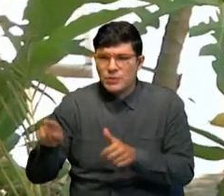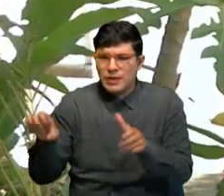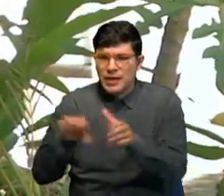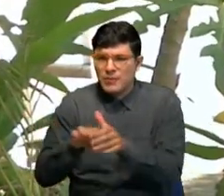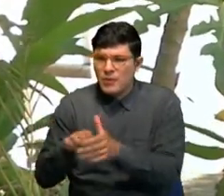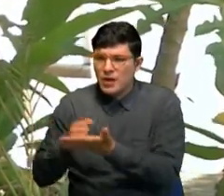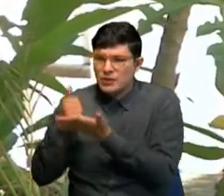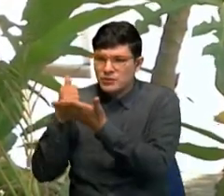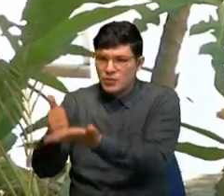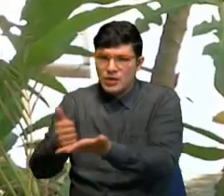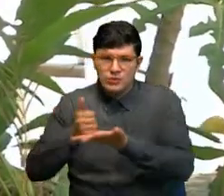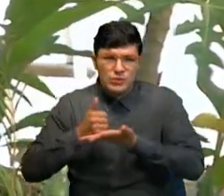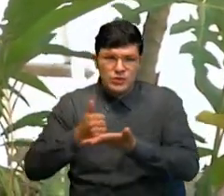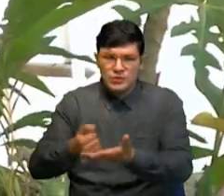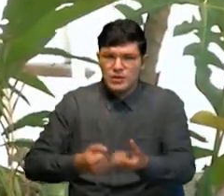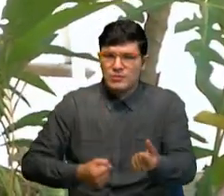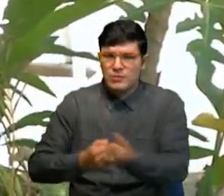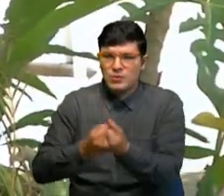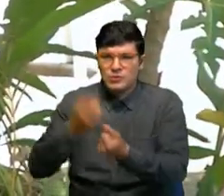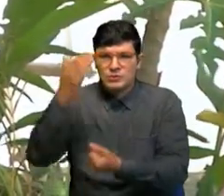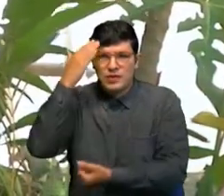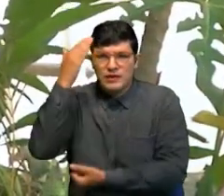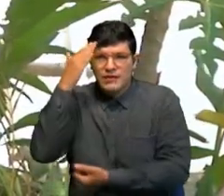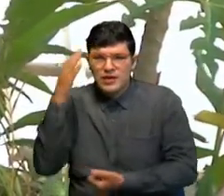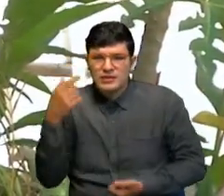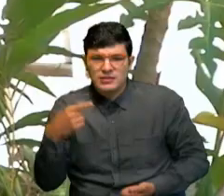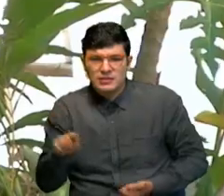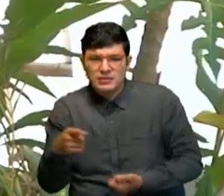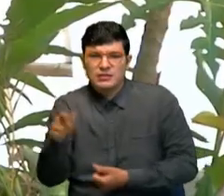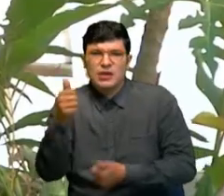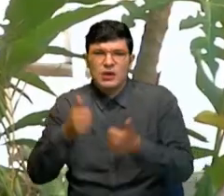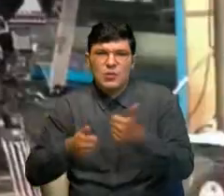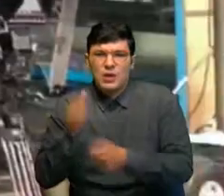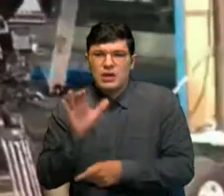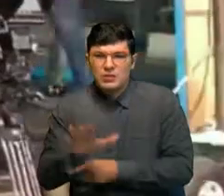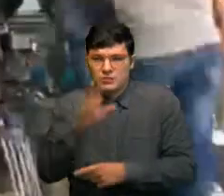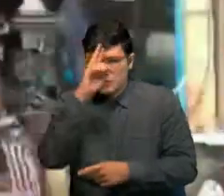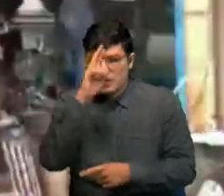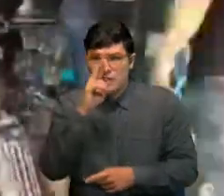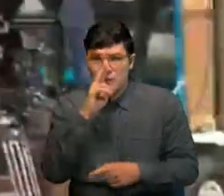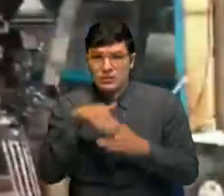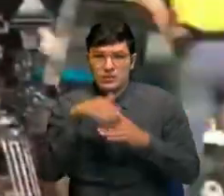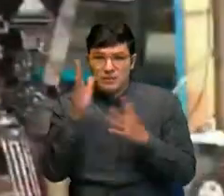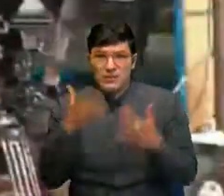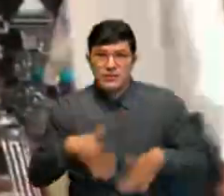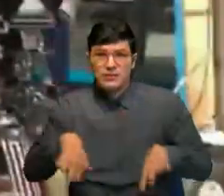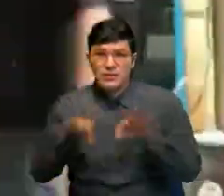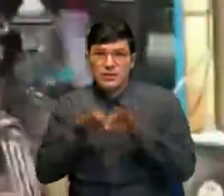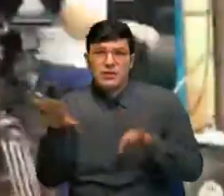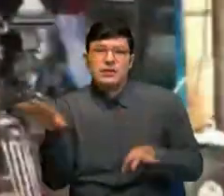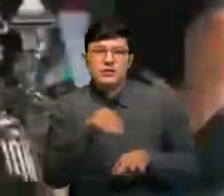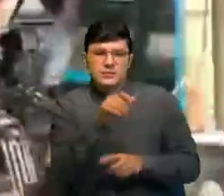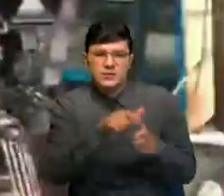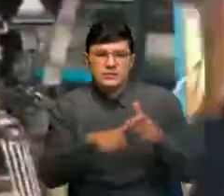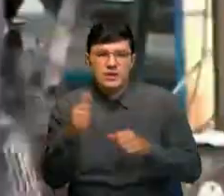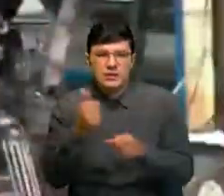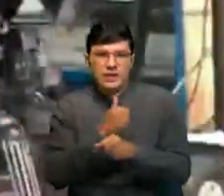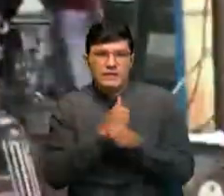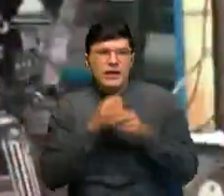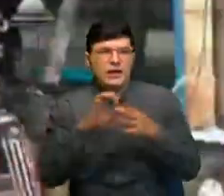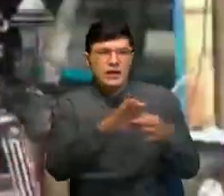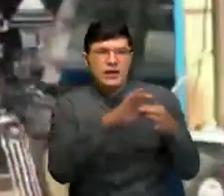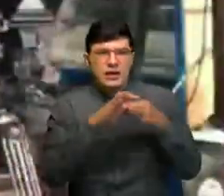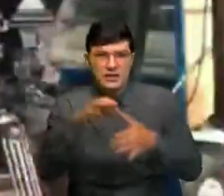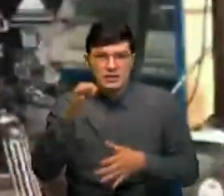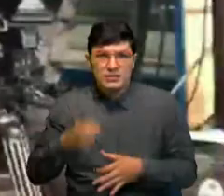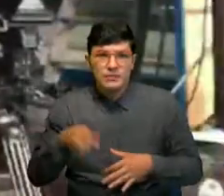de apoyarse y de saber qué es lo que le tiene que cuál es su papel fundamental y todos trabajar de la mano siempre todos sincronizados